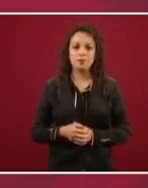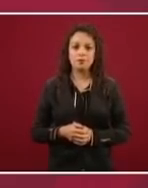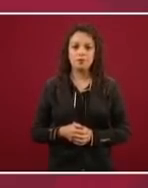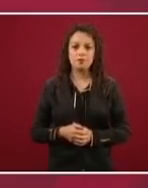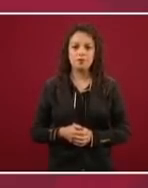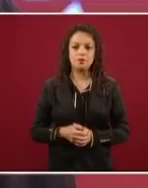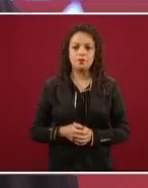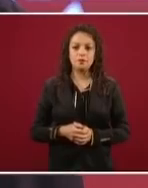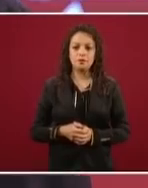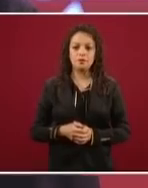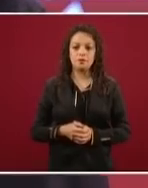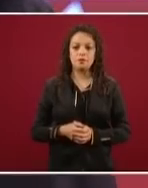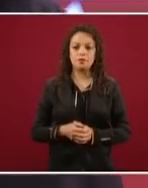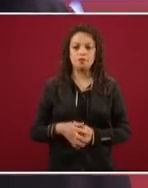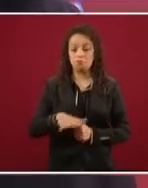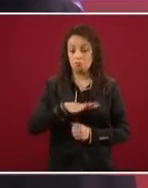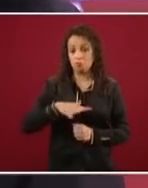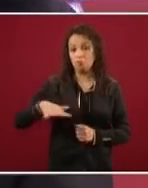política